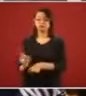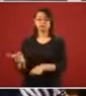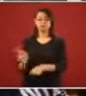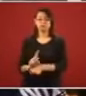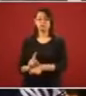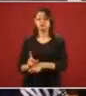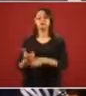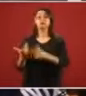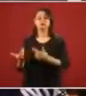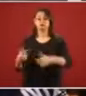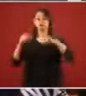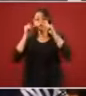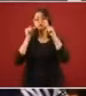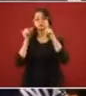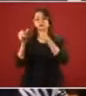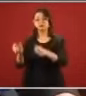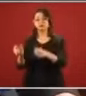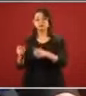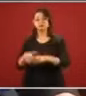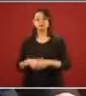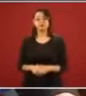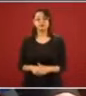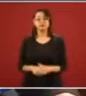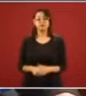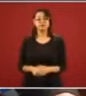estamos atendiendo esto.